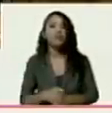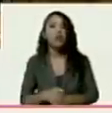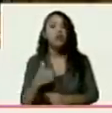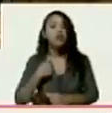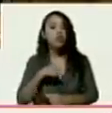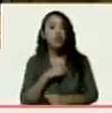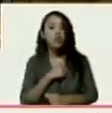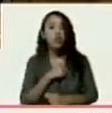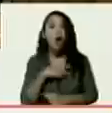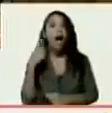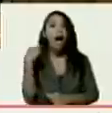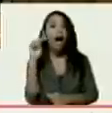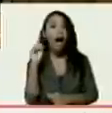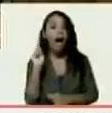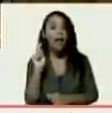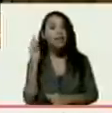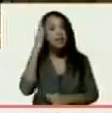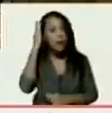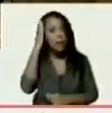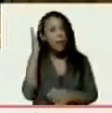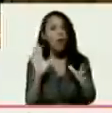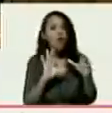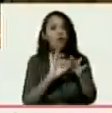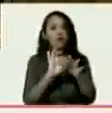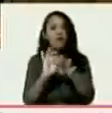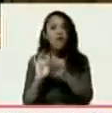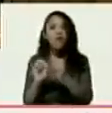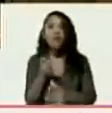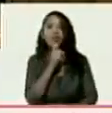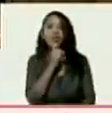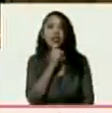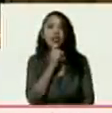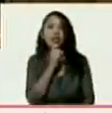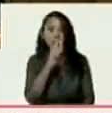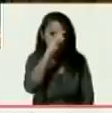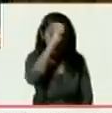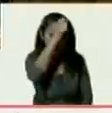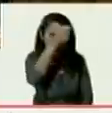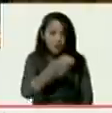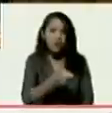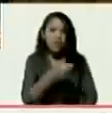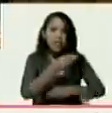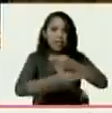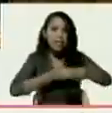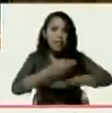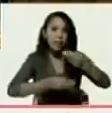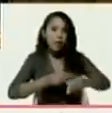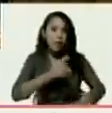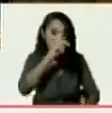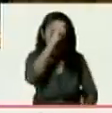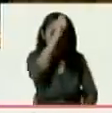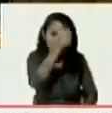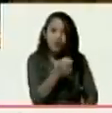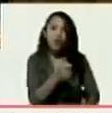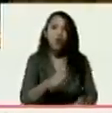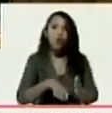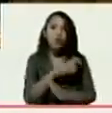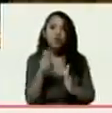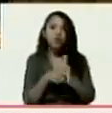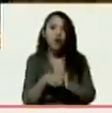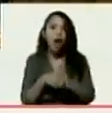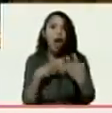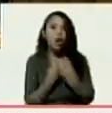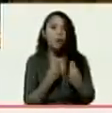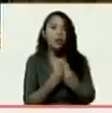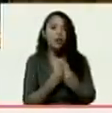Nosotros sabemos mantenernos unidos ante las dificultades y el reconocimiento, se le hacemos un formal reconocimiento a los compañeros